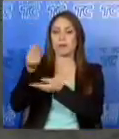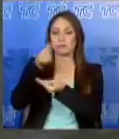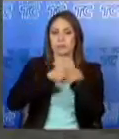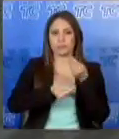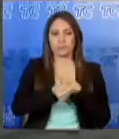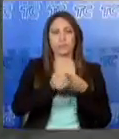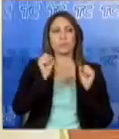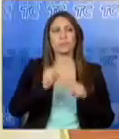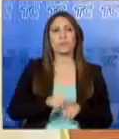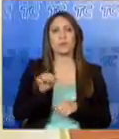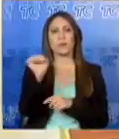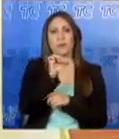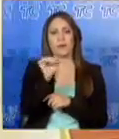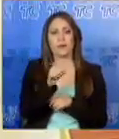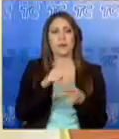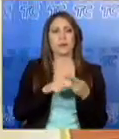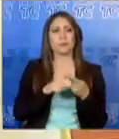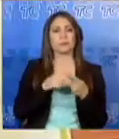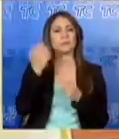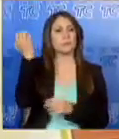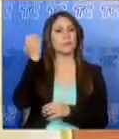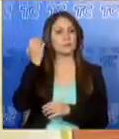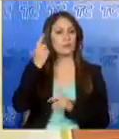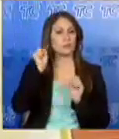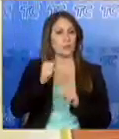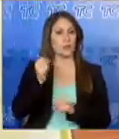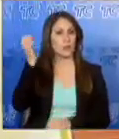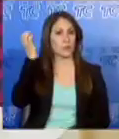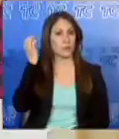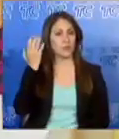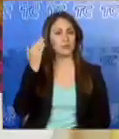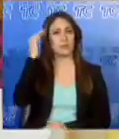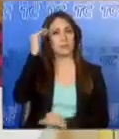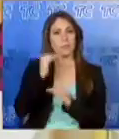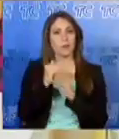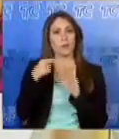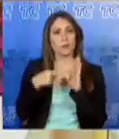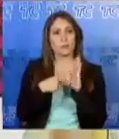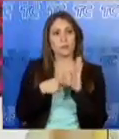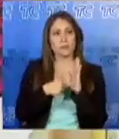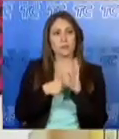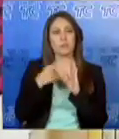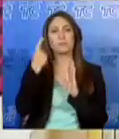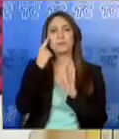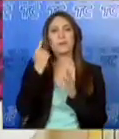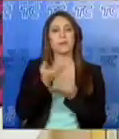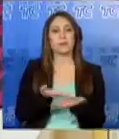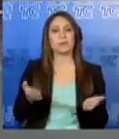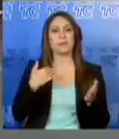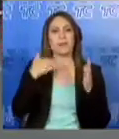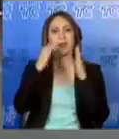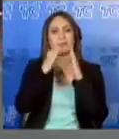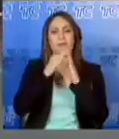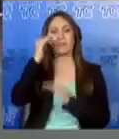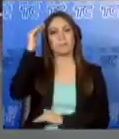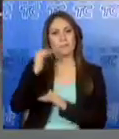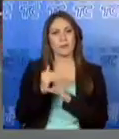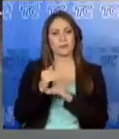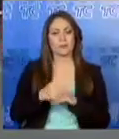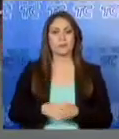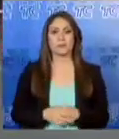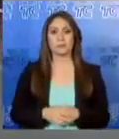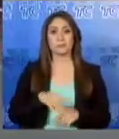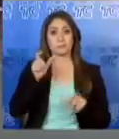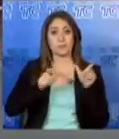la conducción de vehículos, derecho a la pensión jubilar, derecho a la reducción de aranceles para la importación de menaje de casa. Para los extranjeros